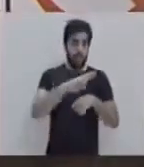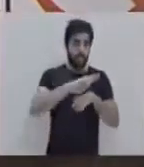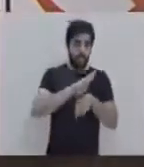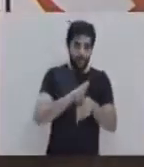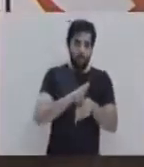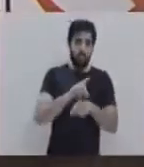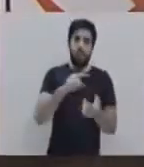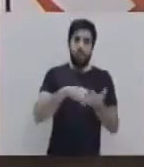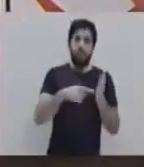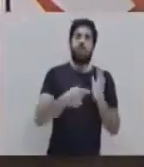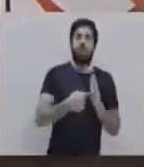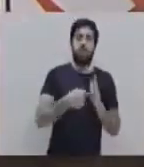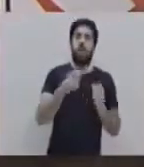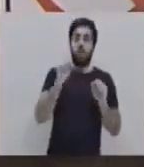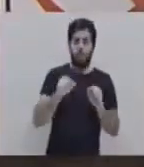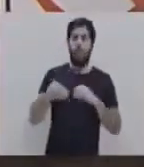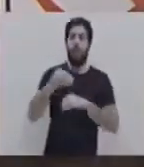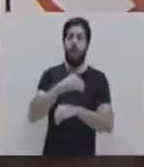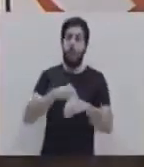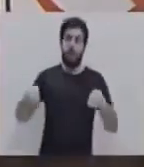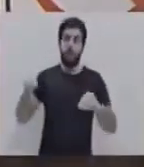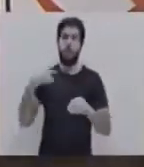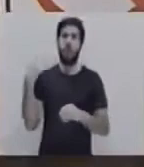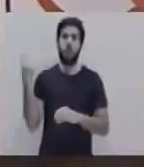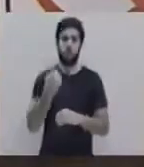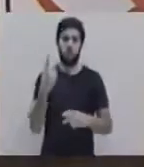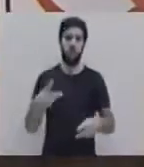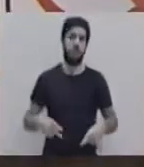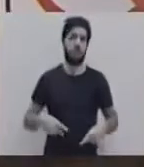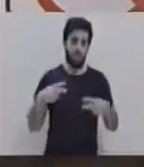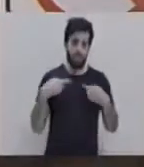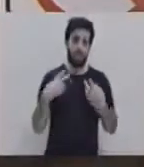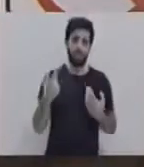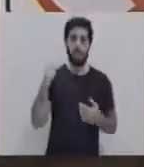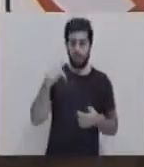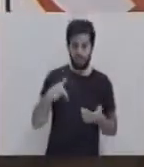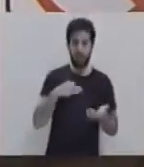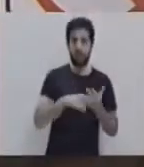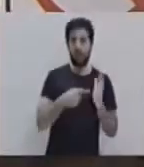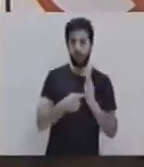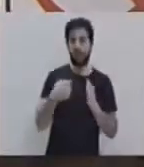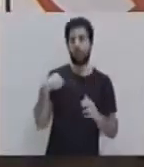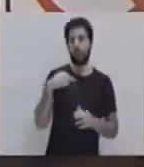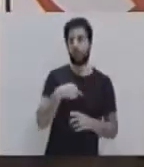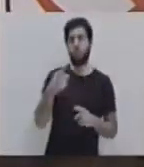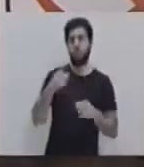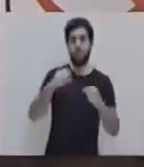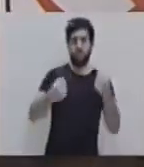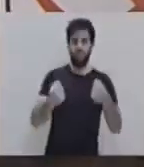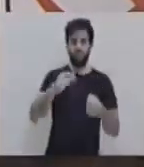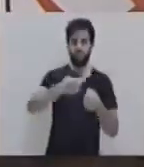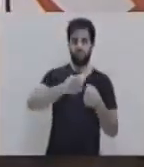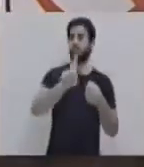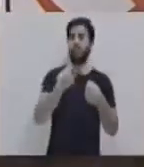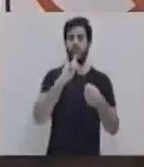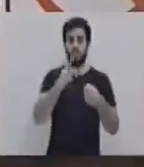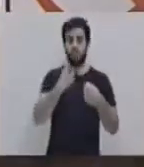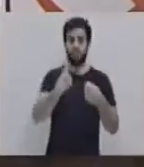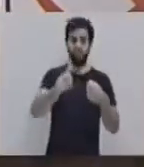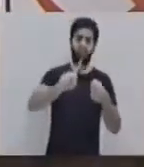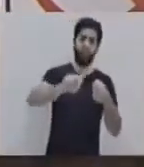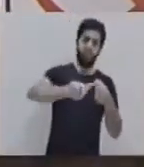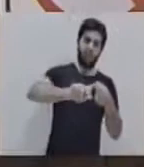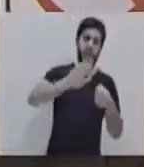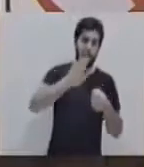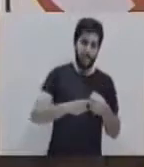diferencia entre que ocurra o no un siniestro vial. Y ahí lógicamente tenemos amarrada la velocidad. El artículo número 109